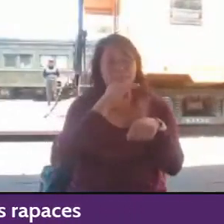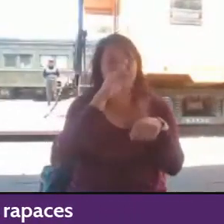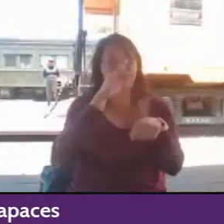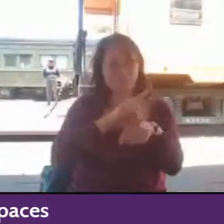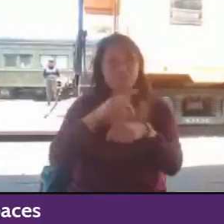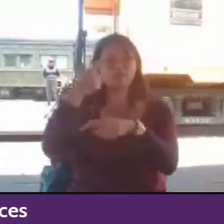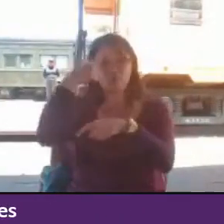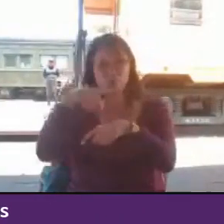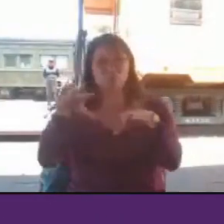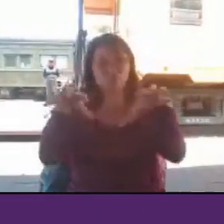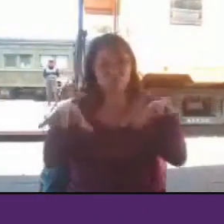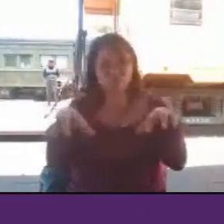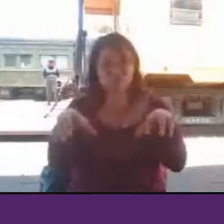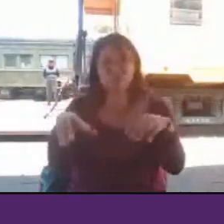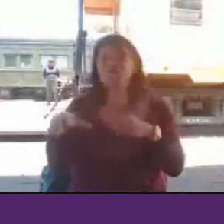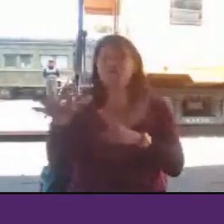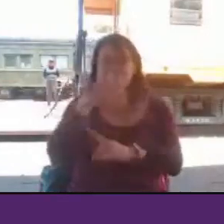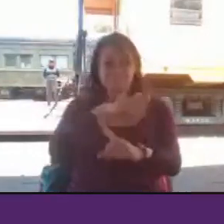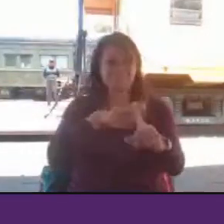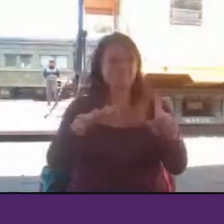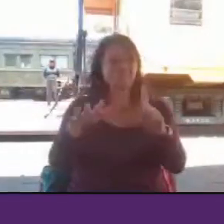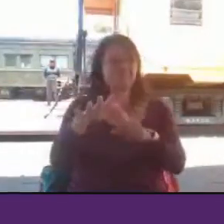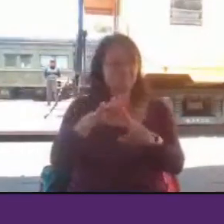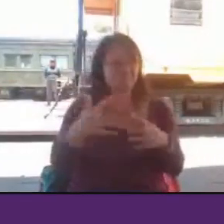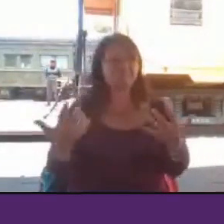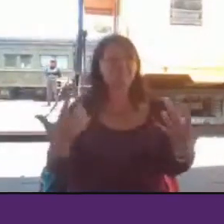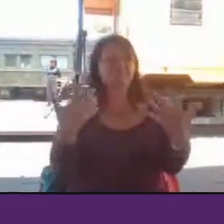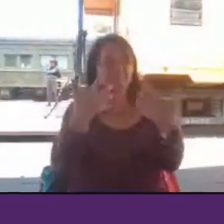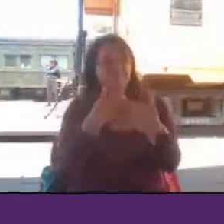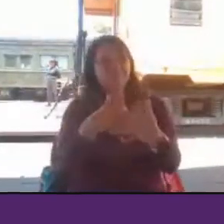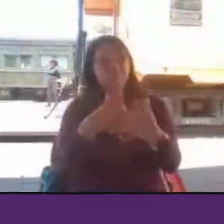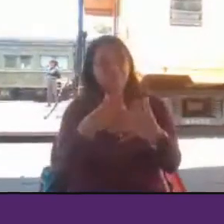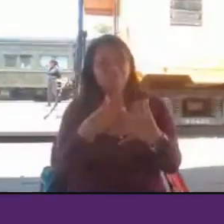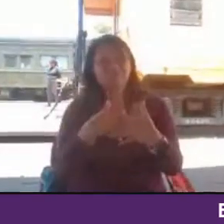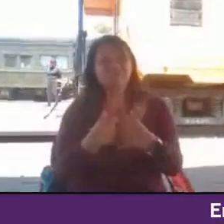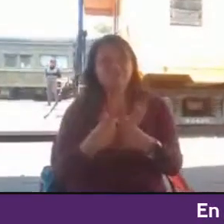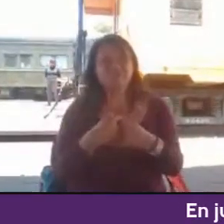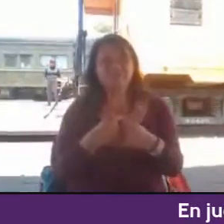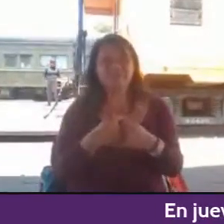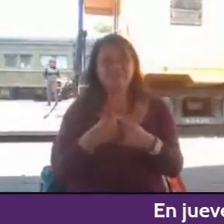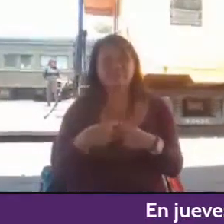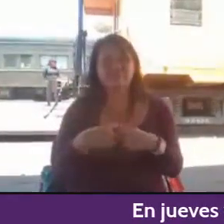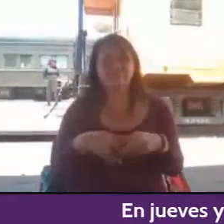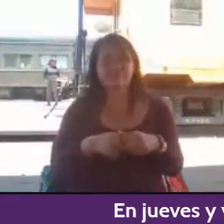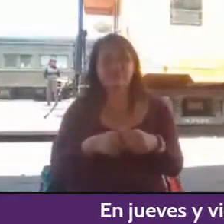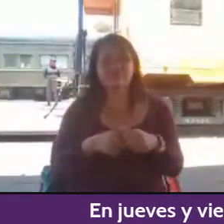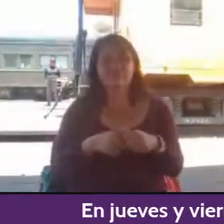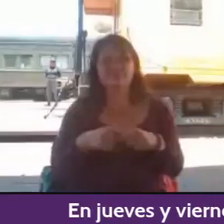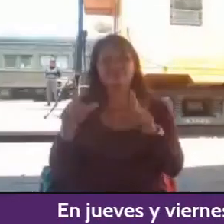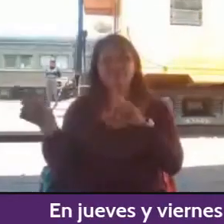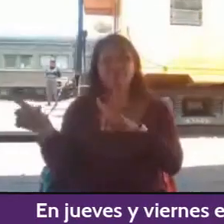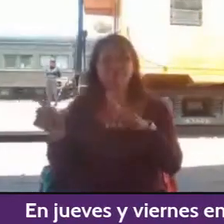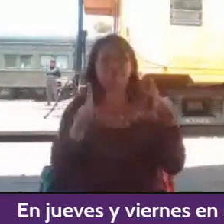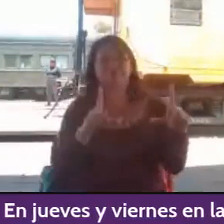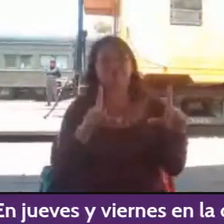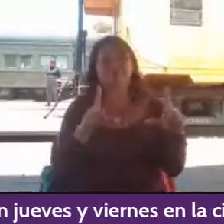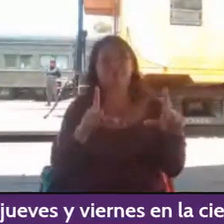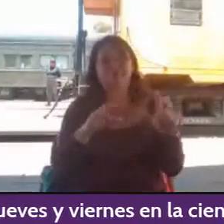gran mayoría de los ambientes que pueda haber. Otra más, por favor. Otro empate tenemos. La que sigue.